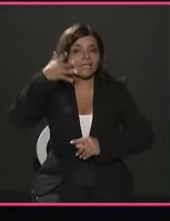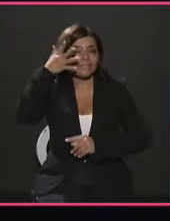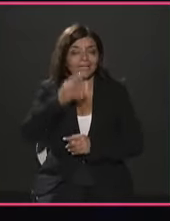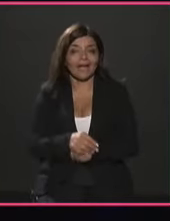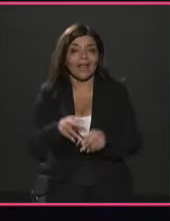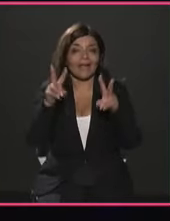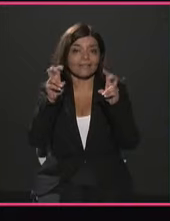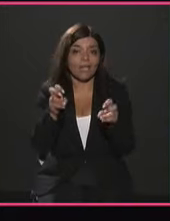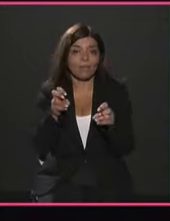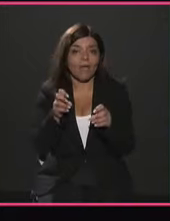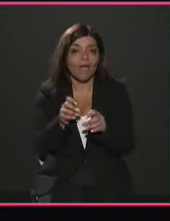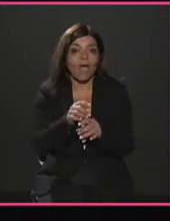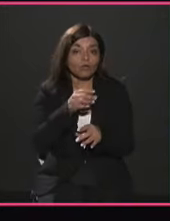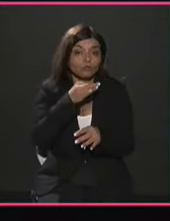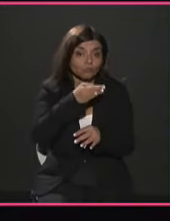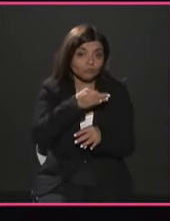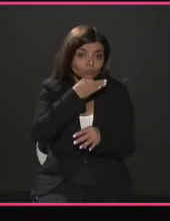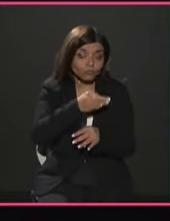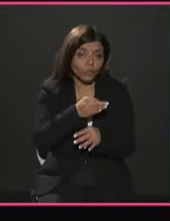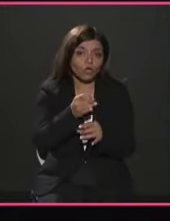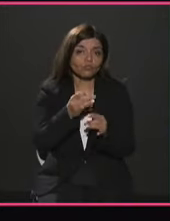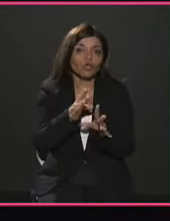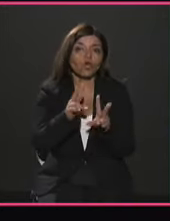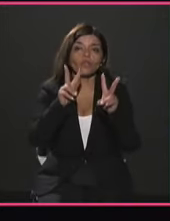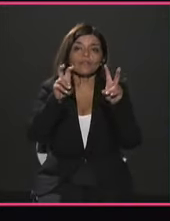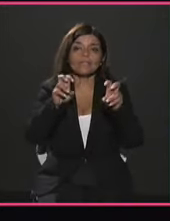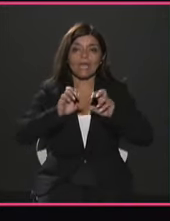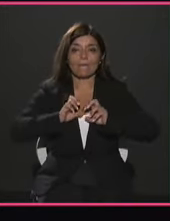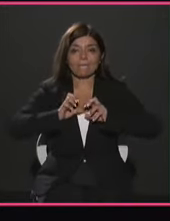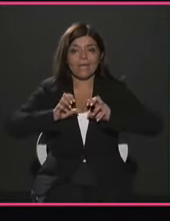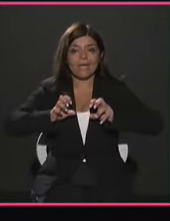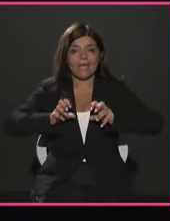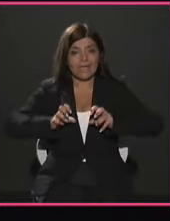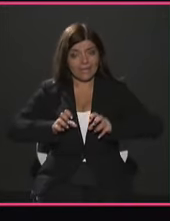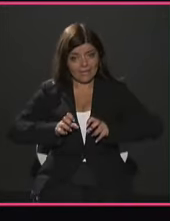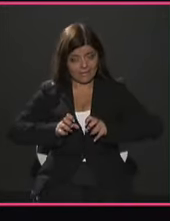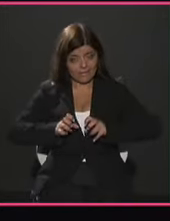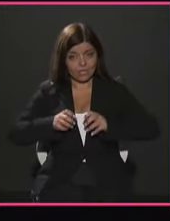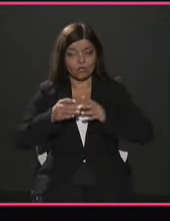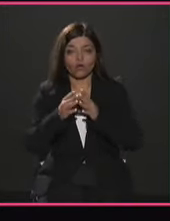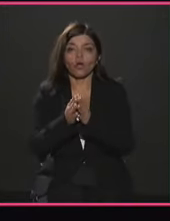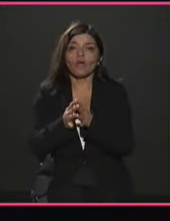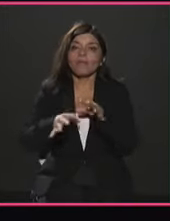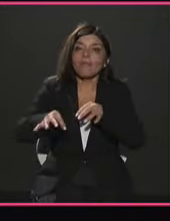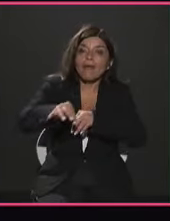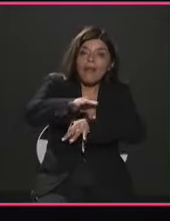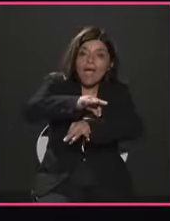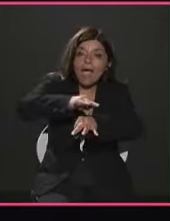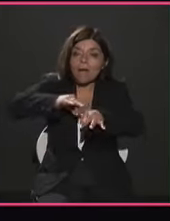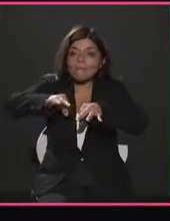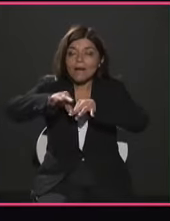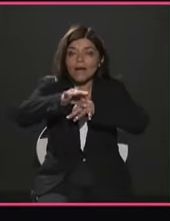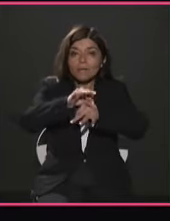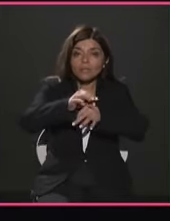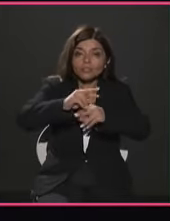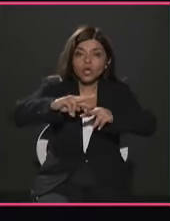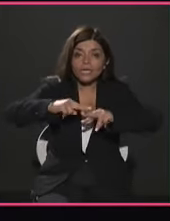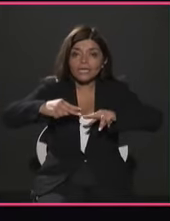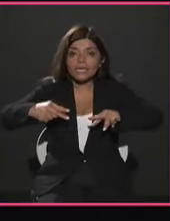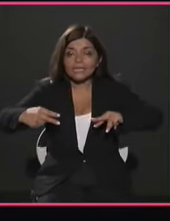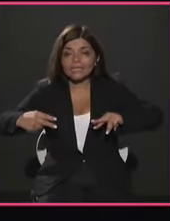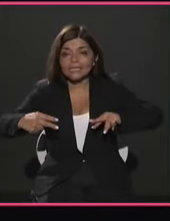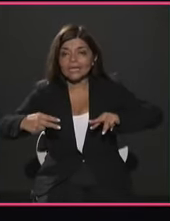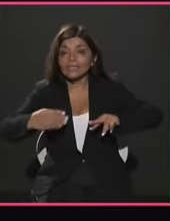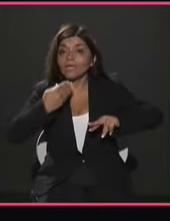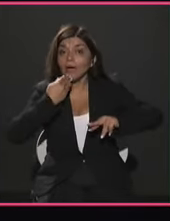Y en lugar de hablar solamente de los temas éticos involucramiento de manipulación genética creo que sería un poco más útil y más